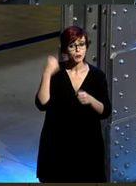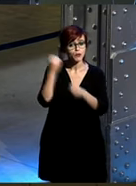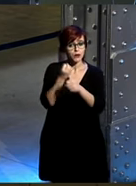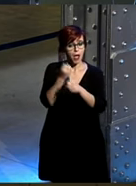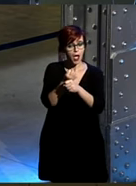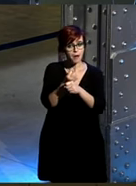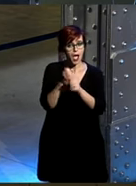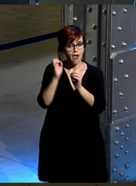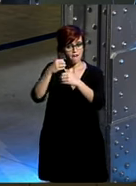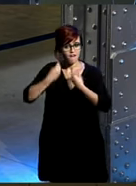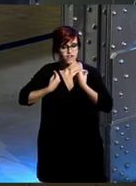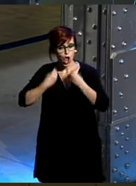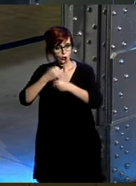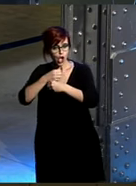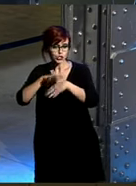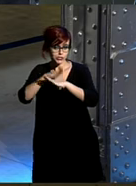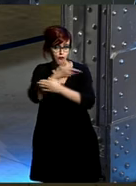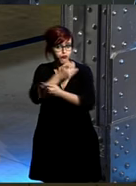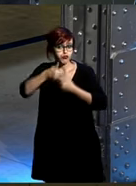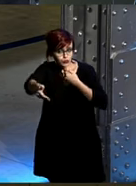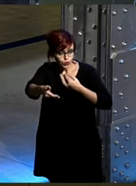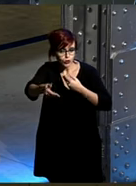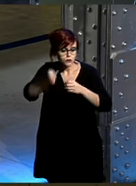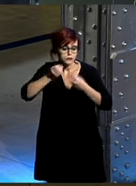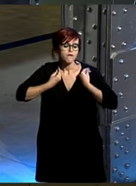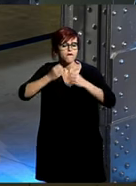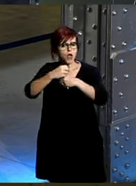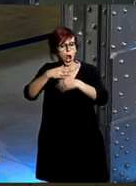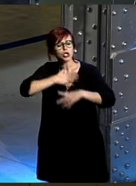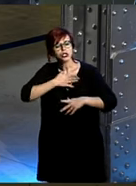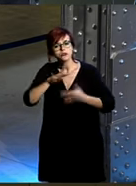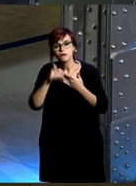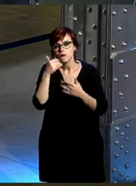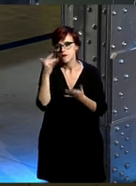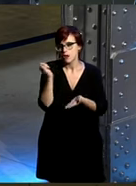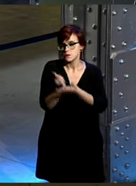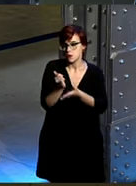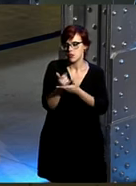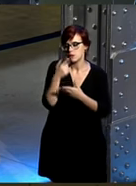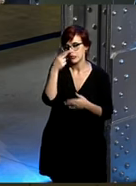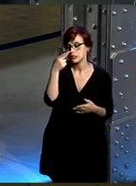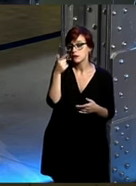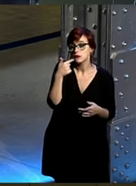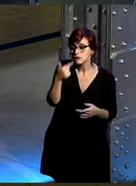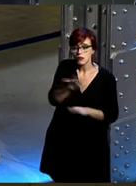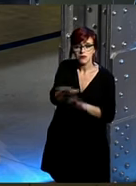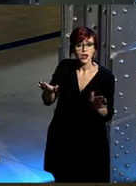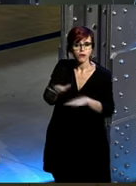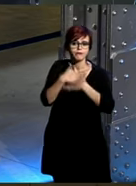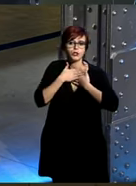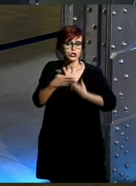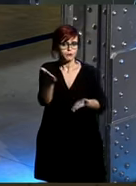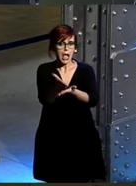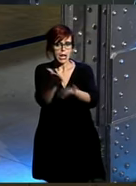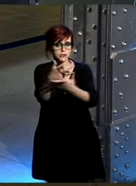trabajaba con biólogos o futuros biólogos y hice un experimento muy interesante, que es decirles, mira, se acabaron las